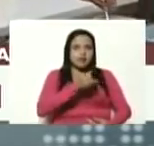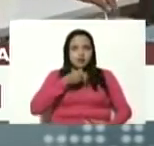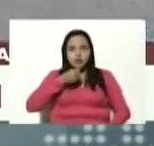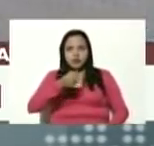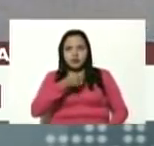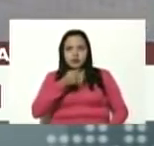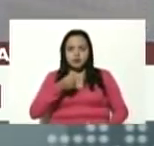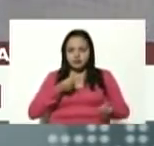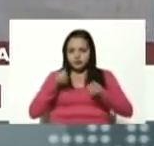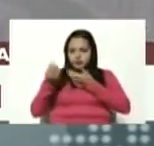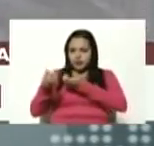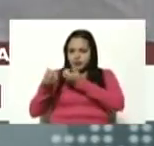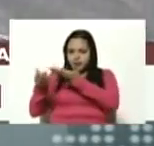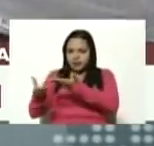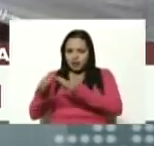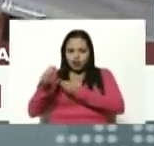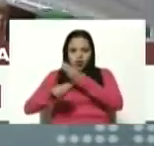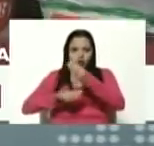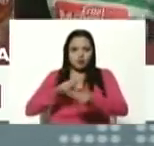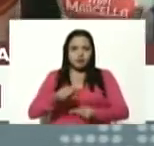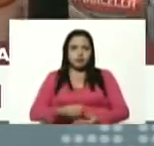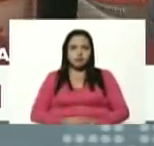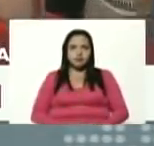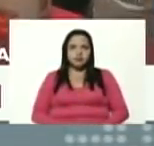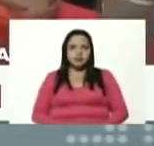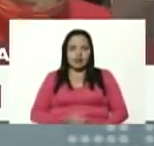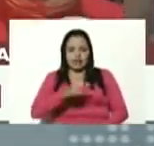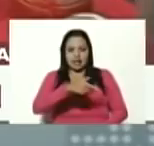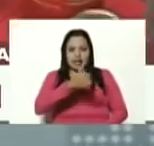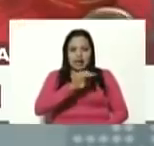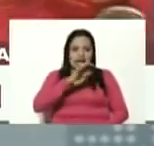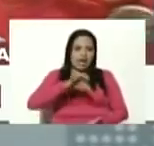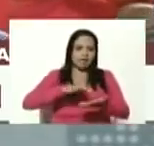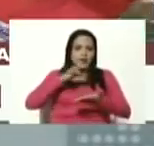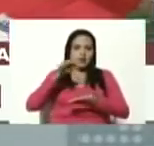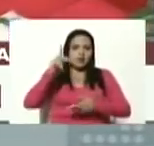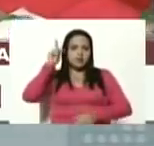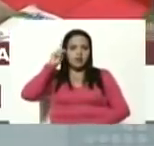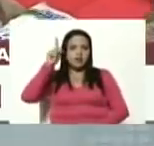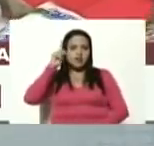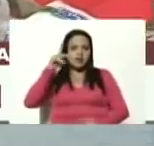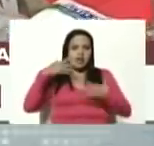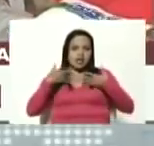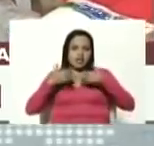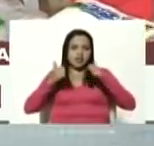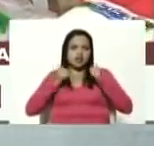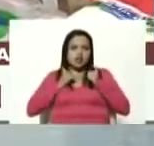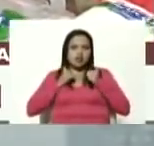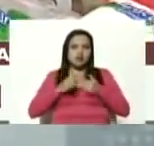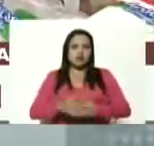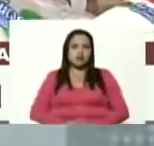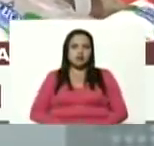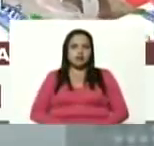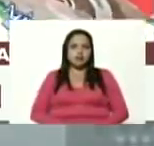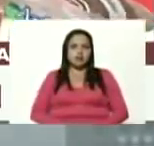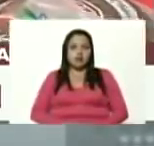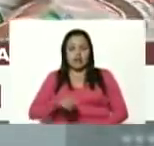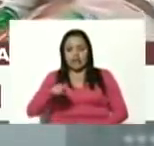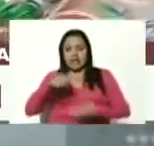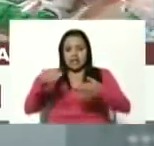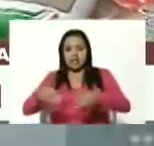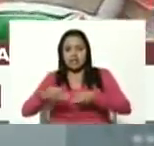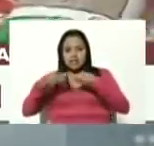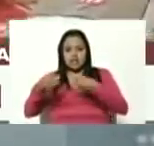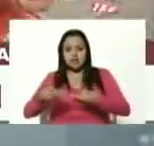le dé parte un poquito. Sí. De la... Bueno, aquí está el espíritu del profesor Aristóbulo, nuestro profe, que siempre